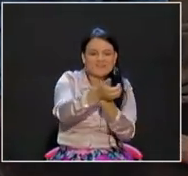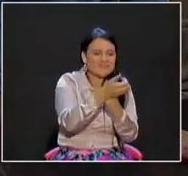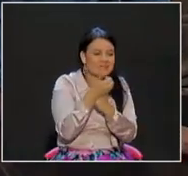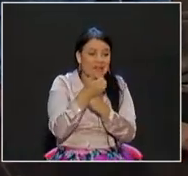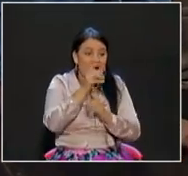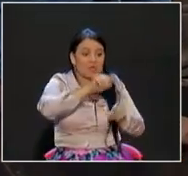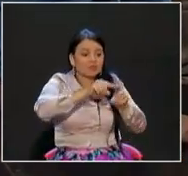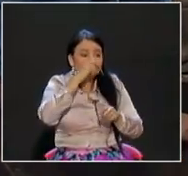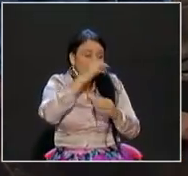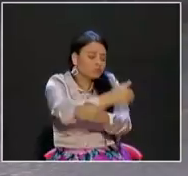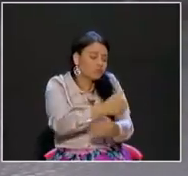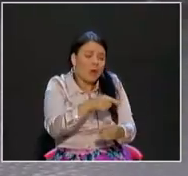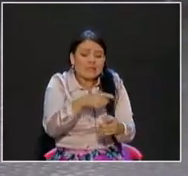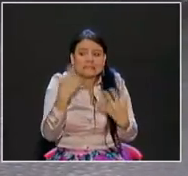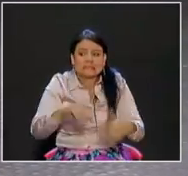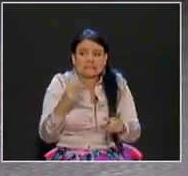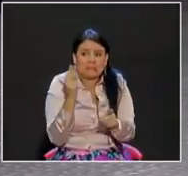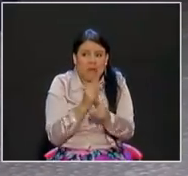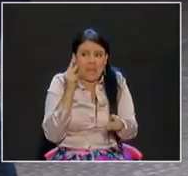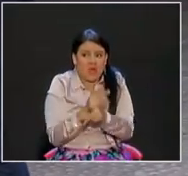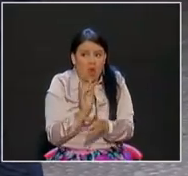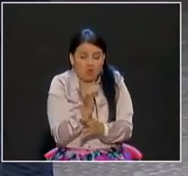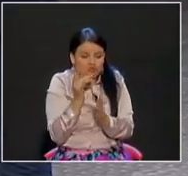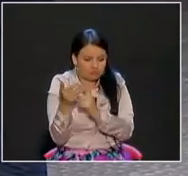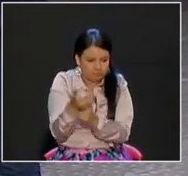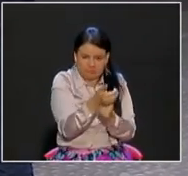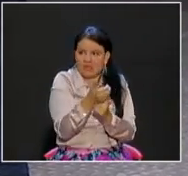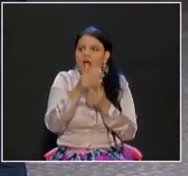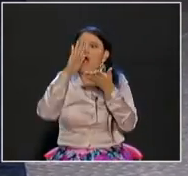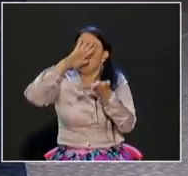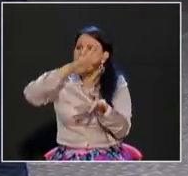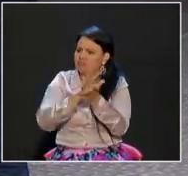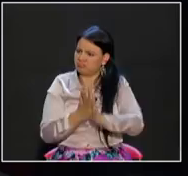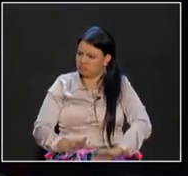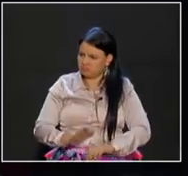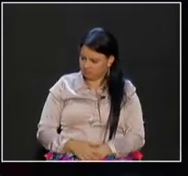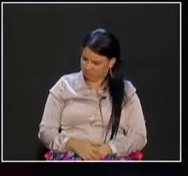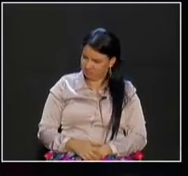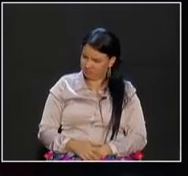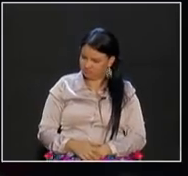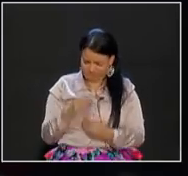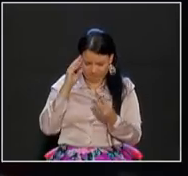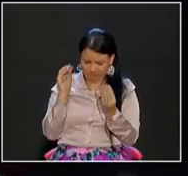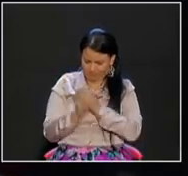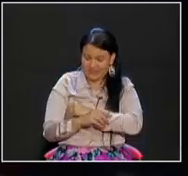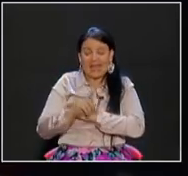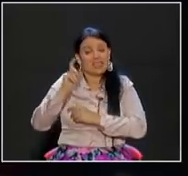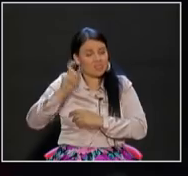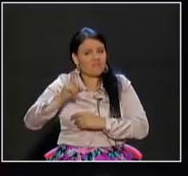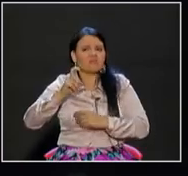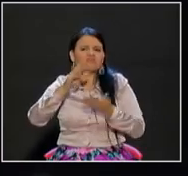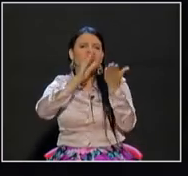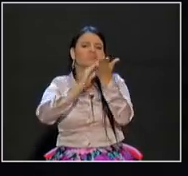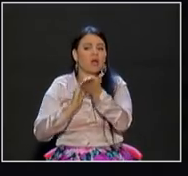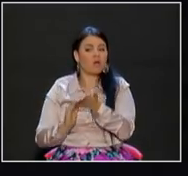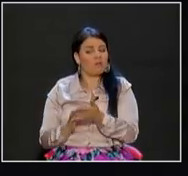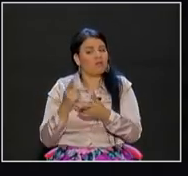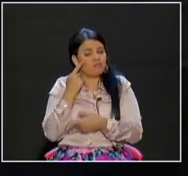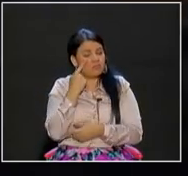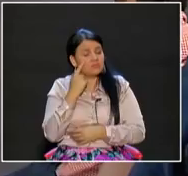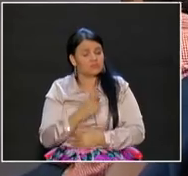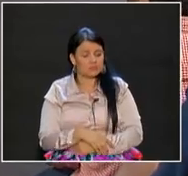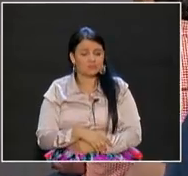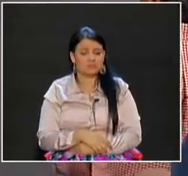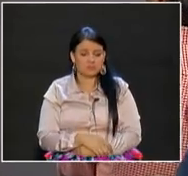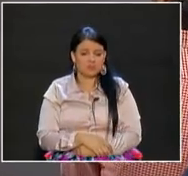en riesgo protegerlos también acabaron con ese entonces lo que tenemos que mejorar ahí es mucho en la próxima gobernación creo yo candidato rodolfo